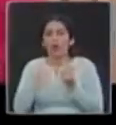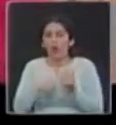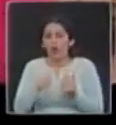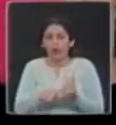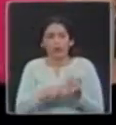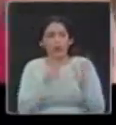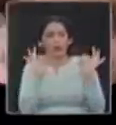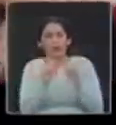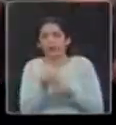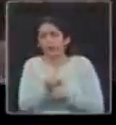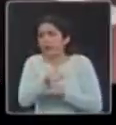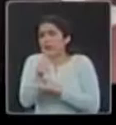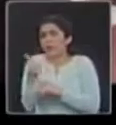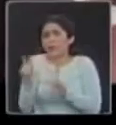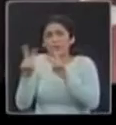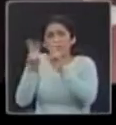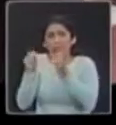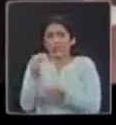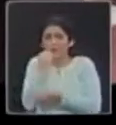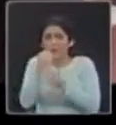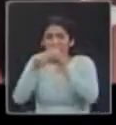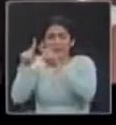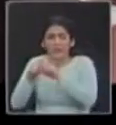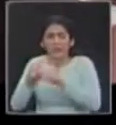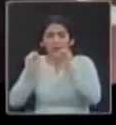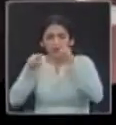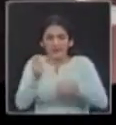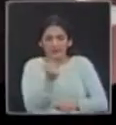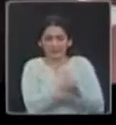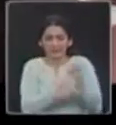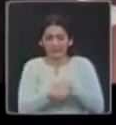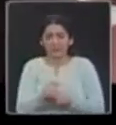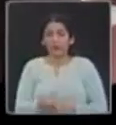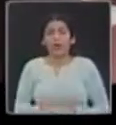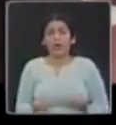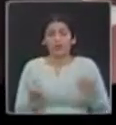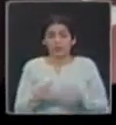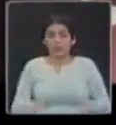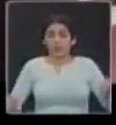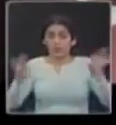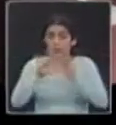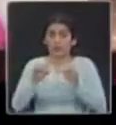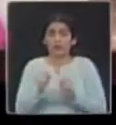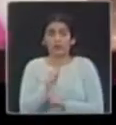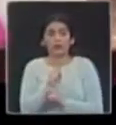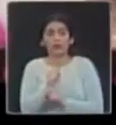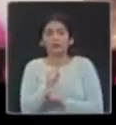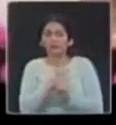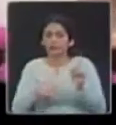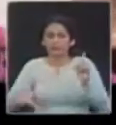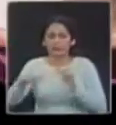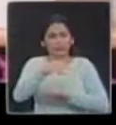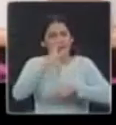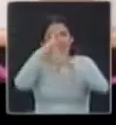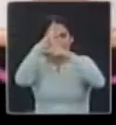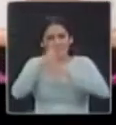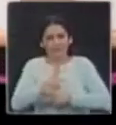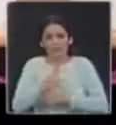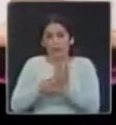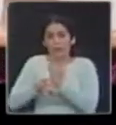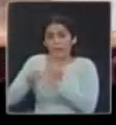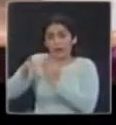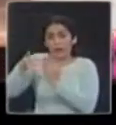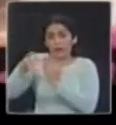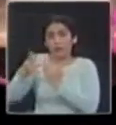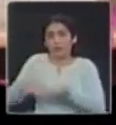para la gente vegana. Fomentamos mucho el tema de reutilizable, ¿no? Ayudar al medio ambiente, no usar plástico descartable, sino